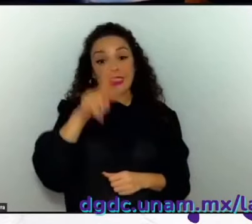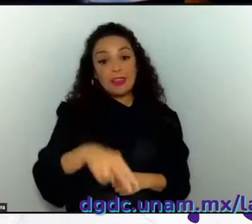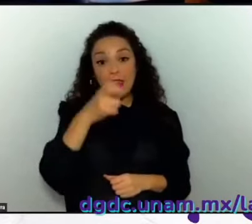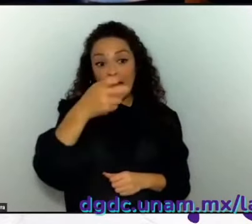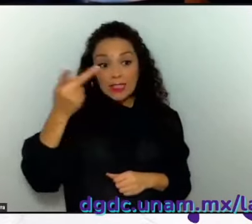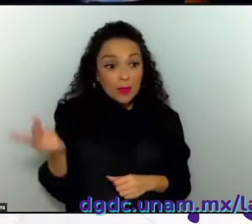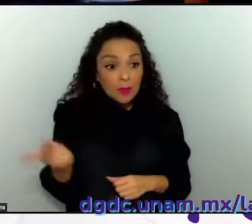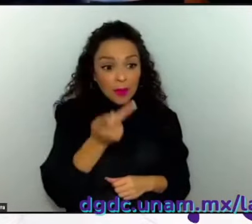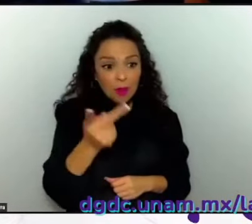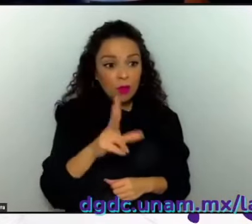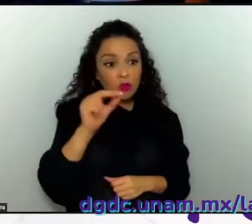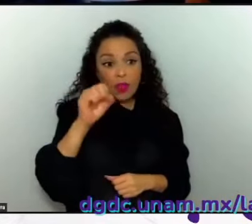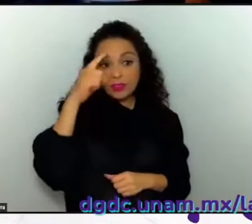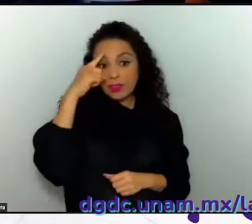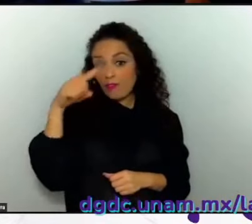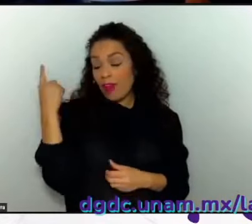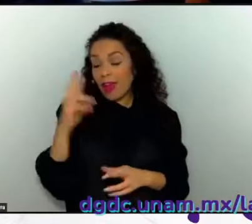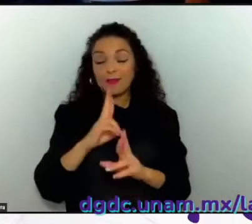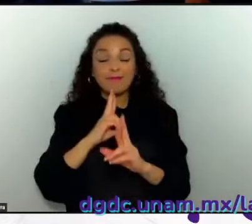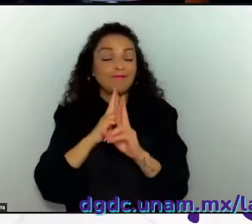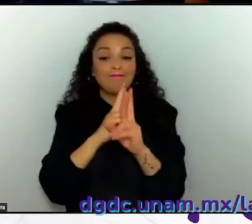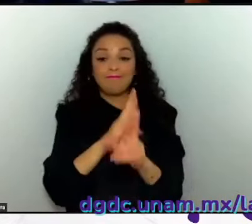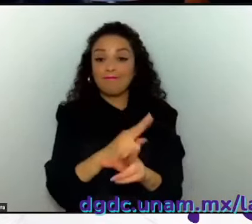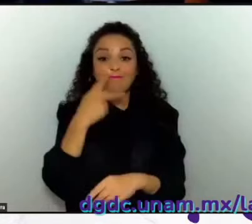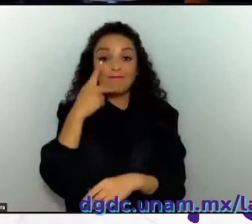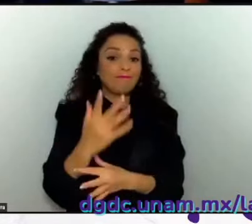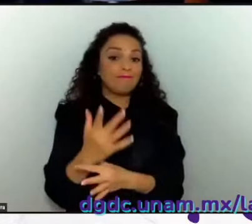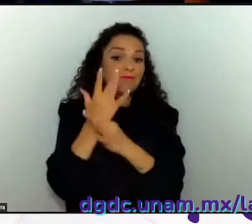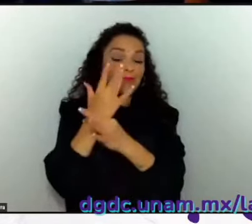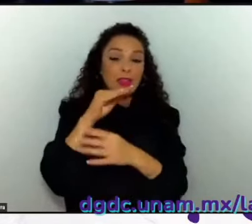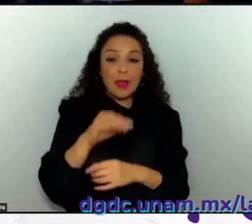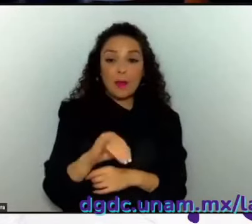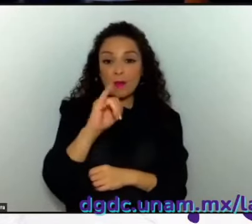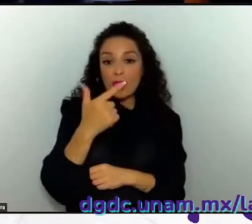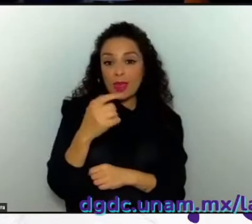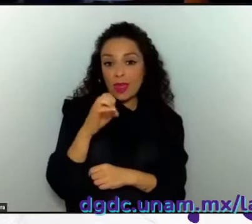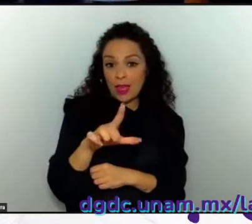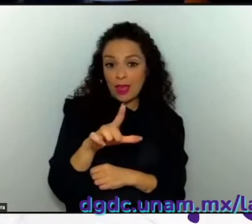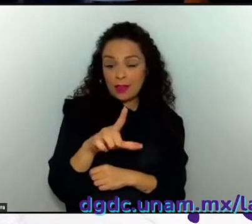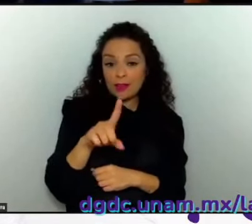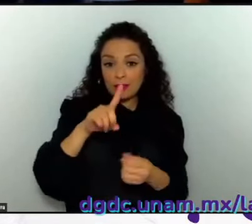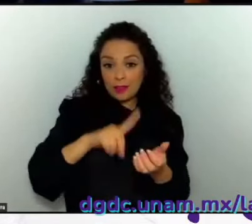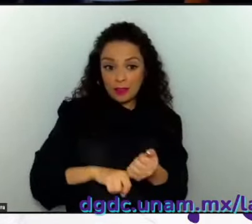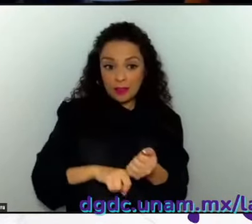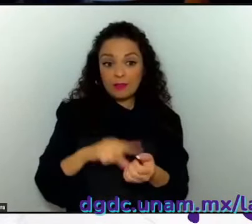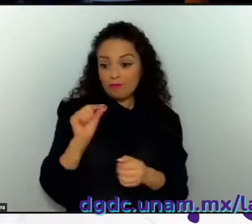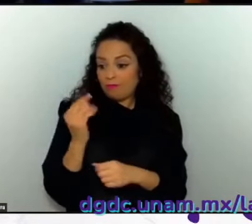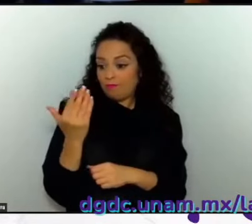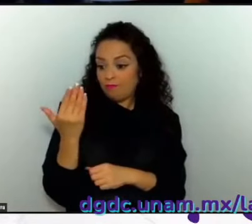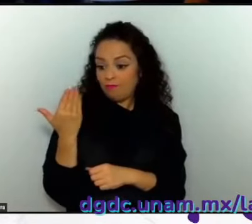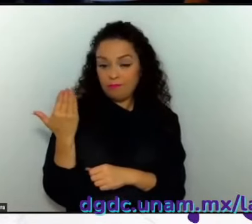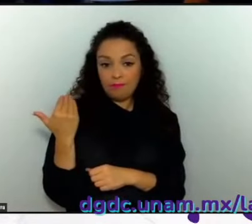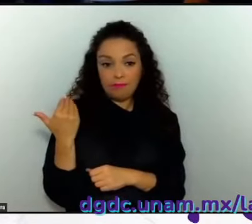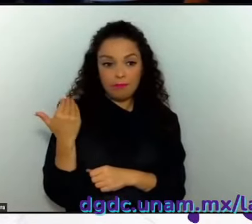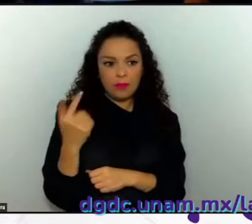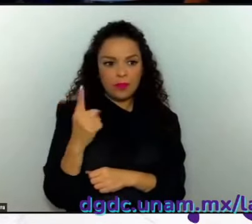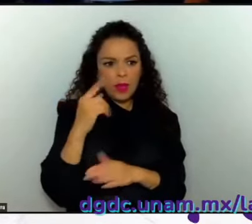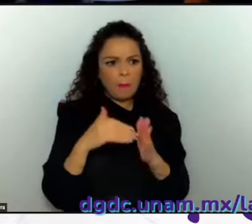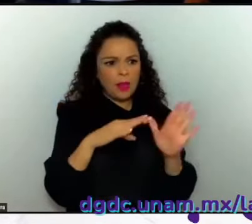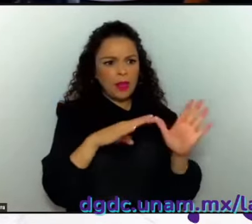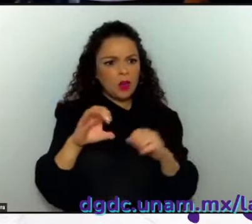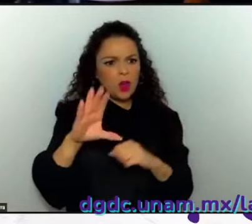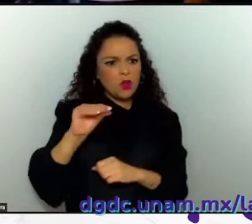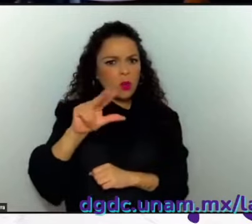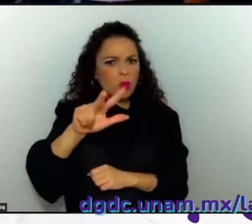porque lo ha dicho Miguel, estos estudios que de la energía oscura son muy recientes, creo que son de 1998,